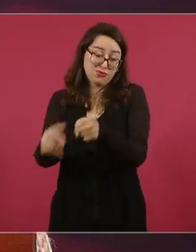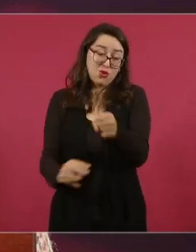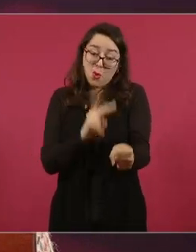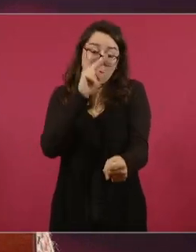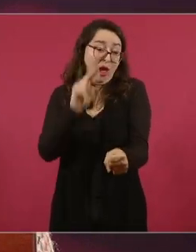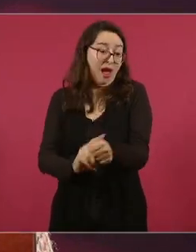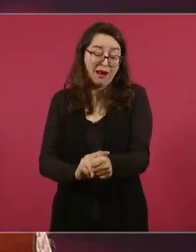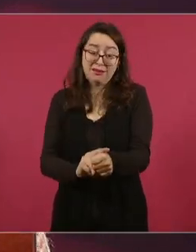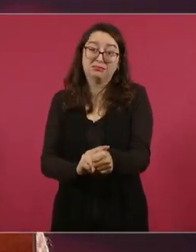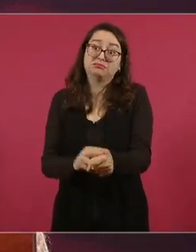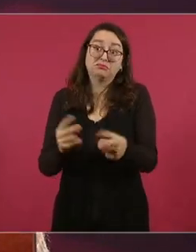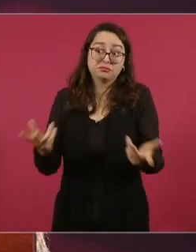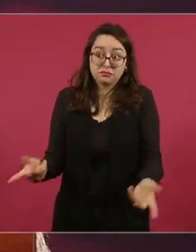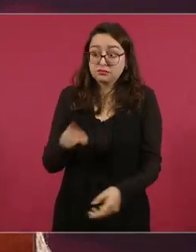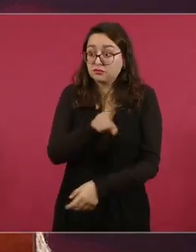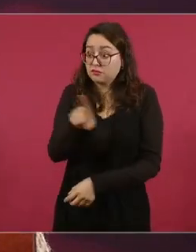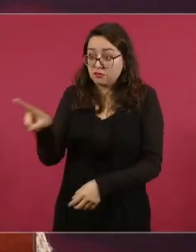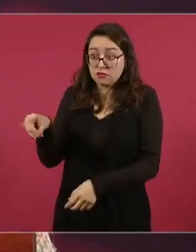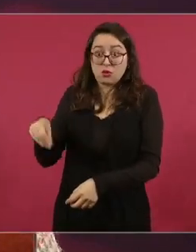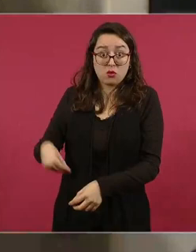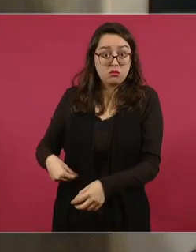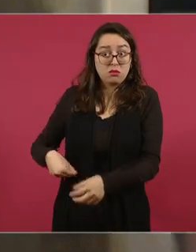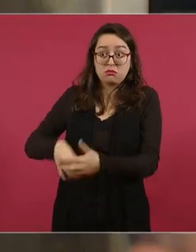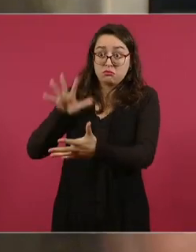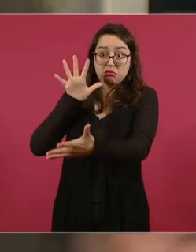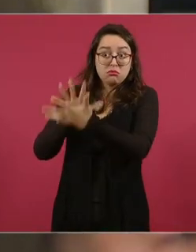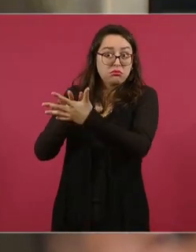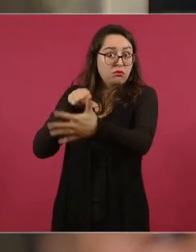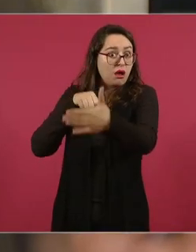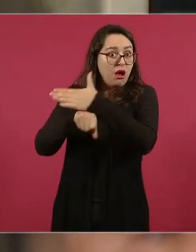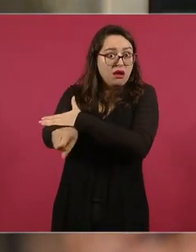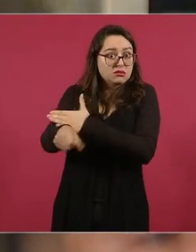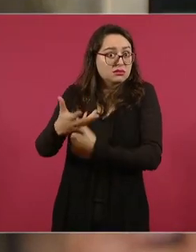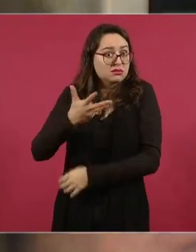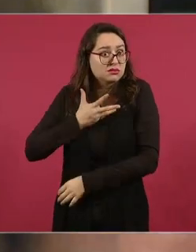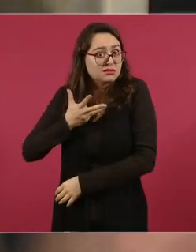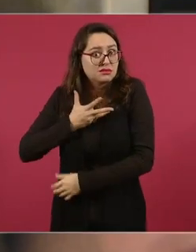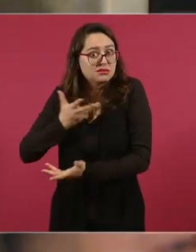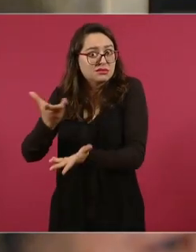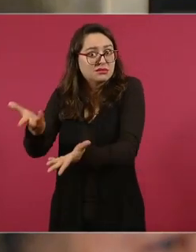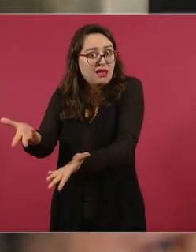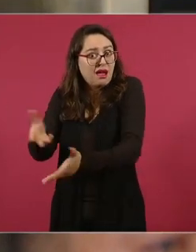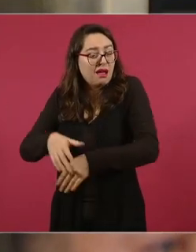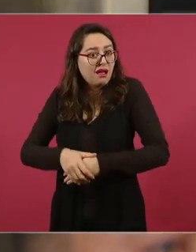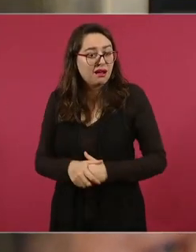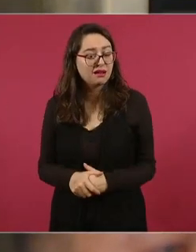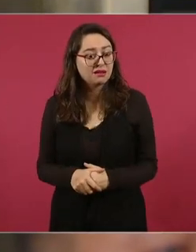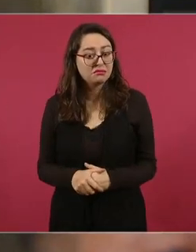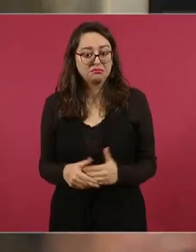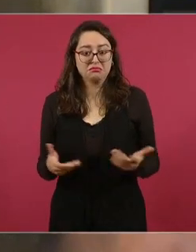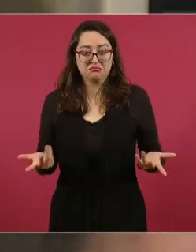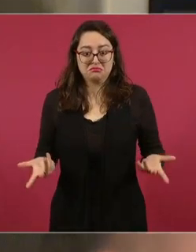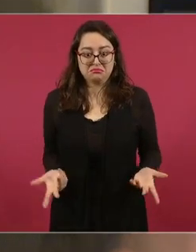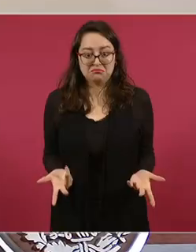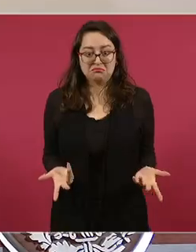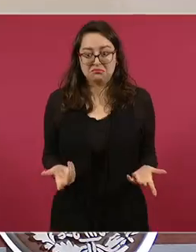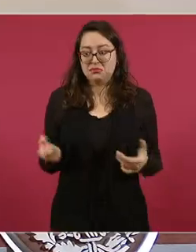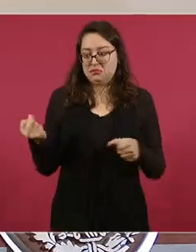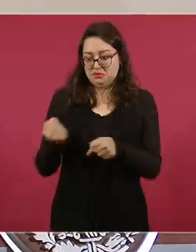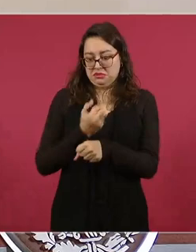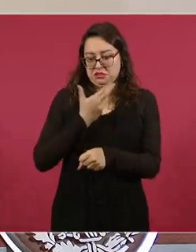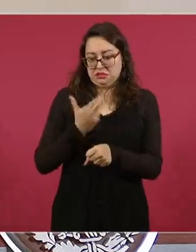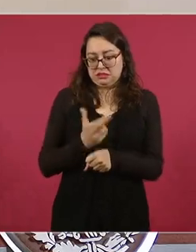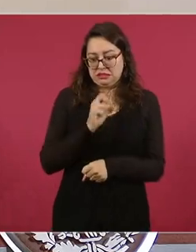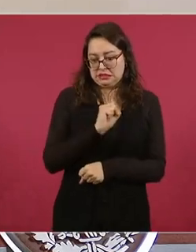tenido la colaboración de la fiscalía y pues sí ha ido un grupo importante de compañeros de la secretaría